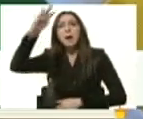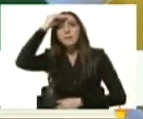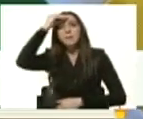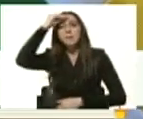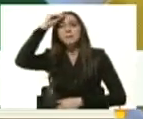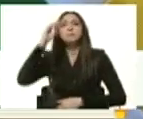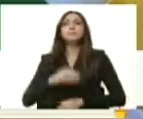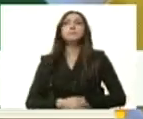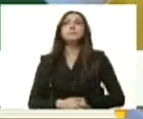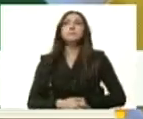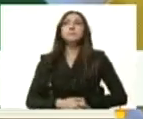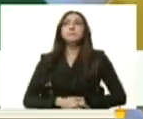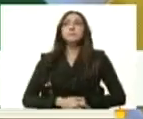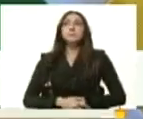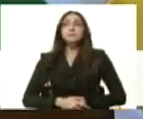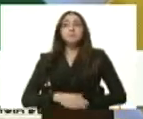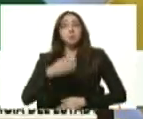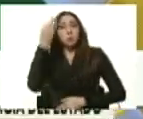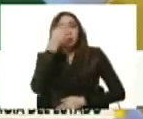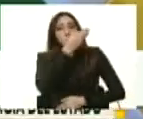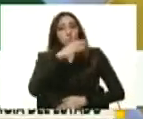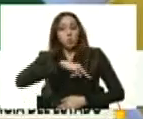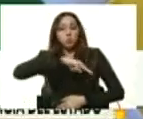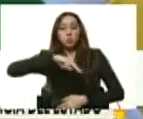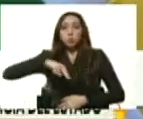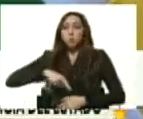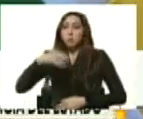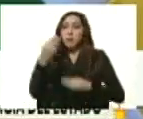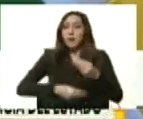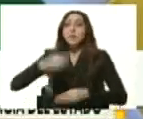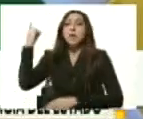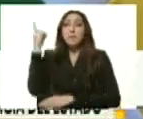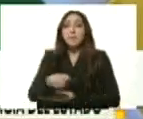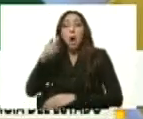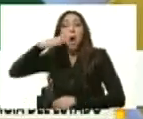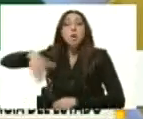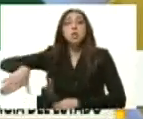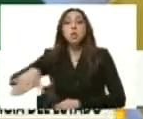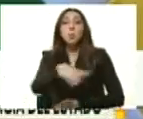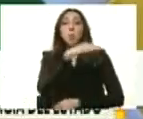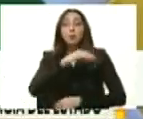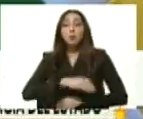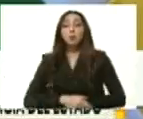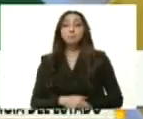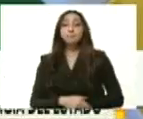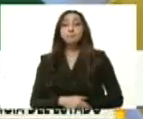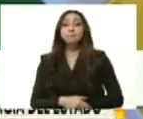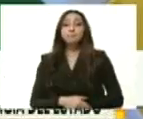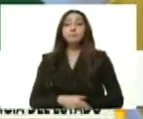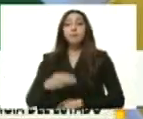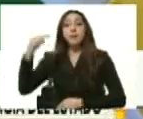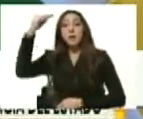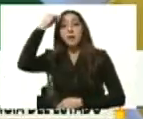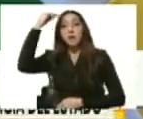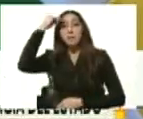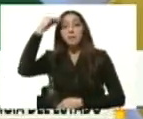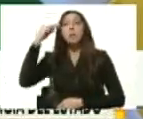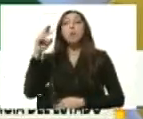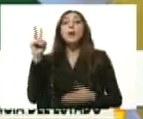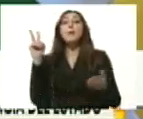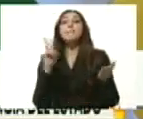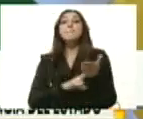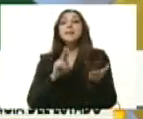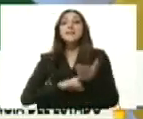Y aquí nuestro compromiso con el mandato popular de memoria, verdad